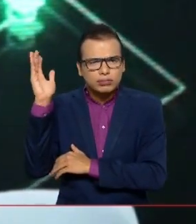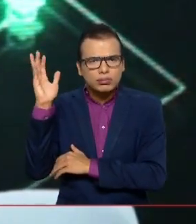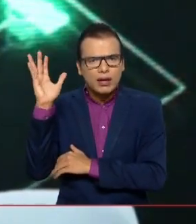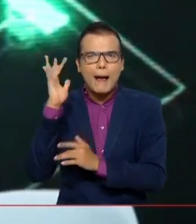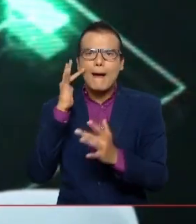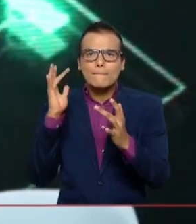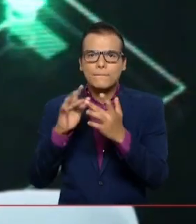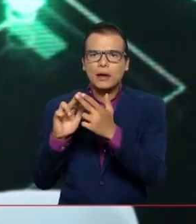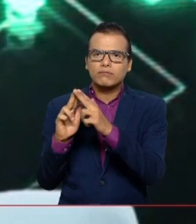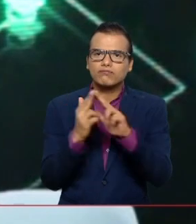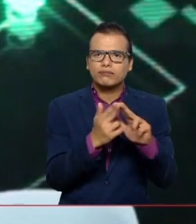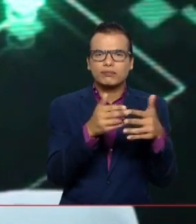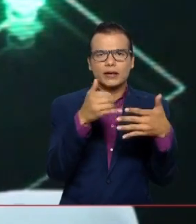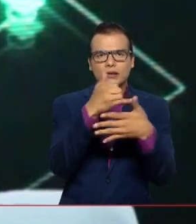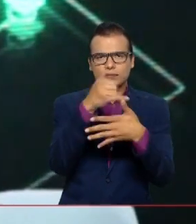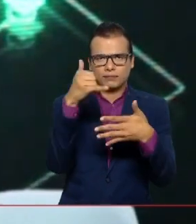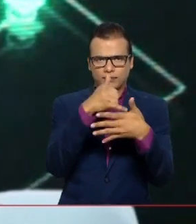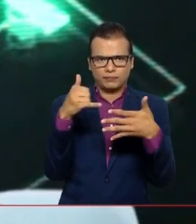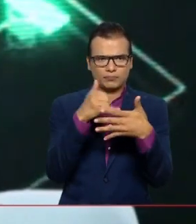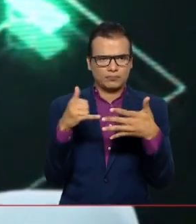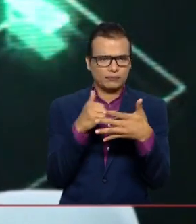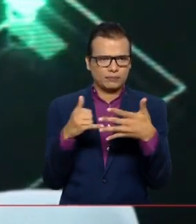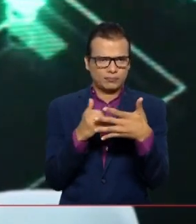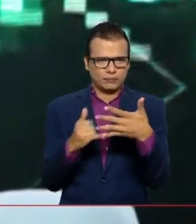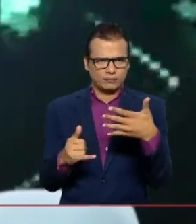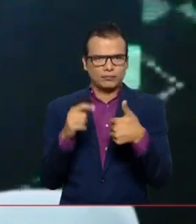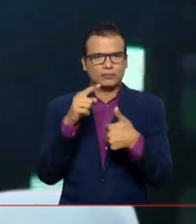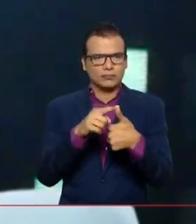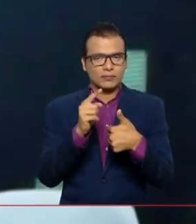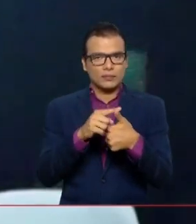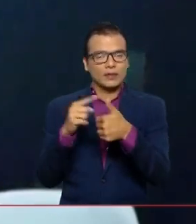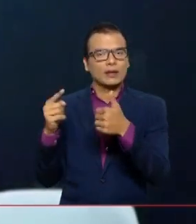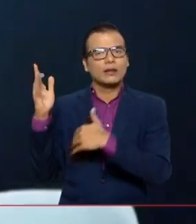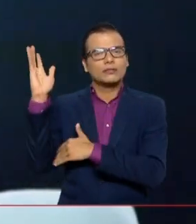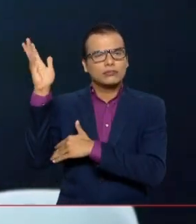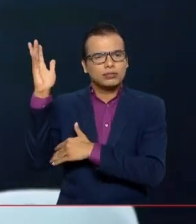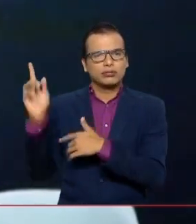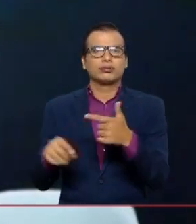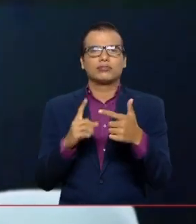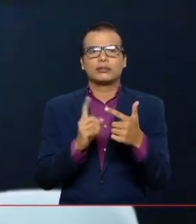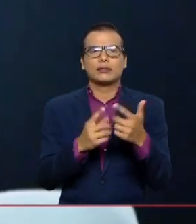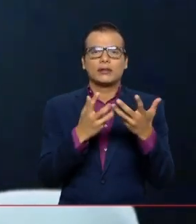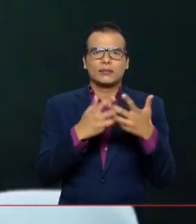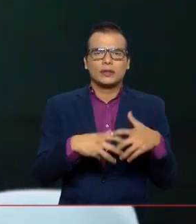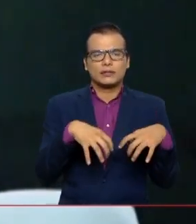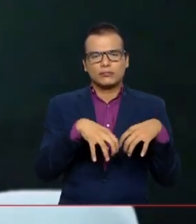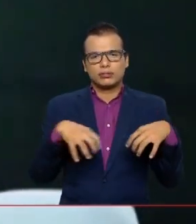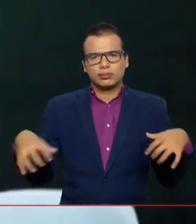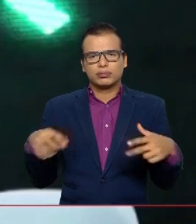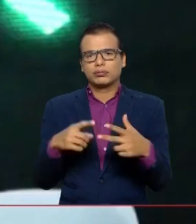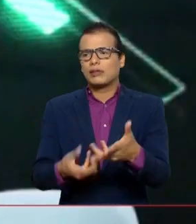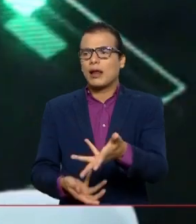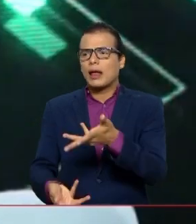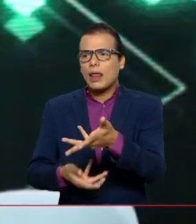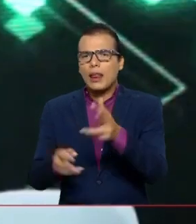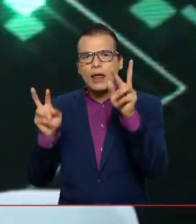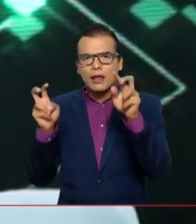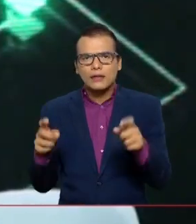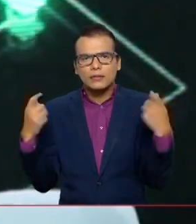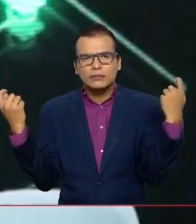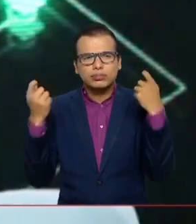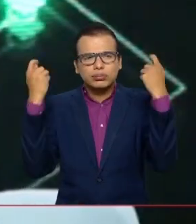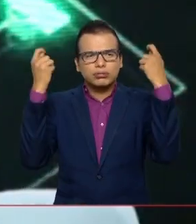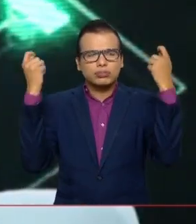académico la agenda académica la agenda empresarial la rueda de negocios la exposición cultural y la agenda